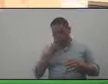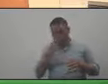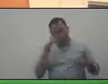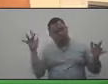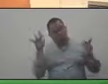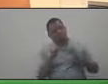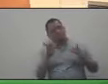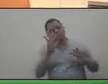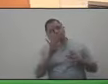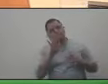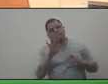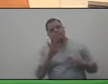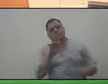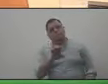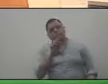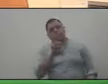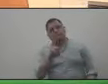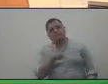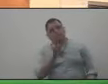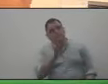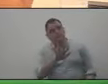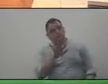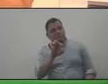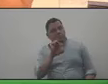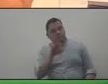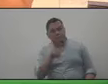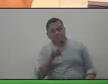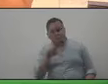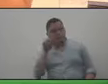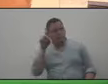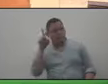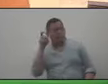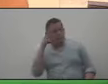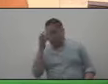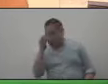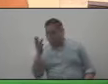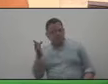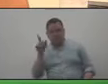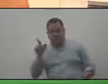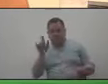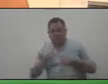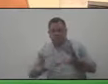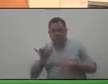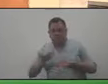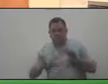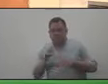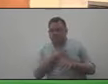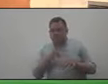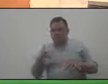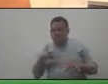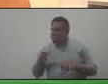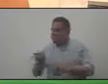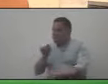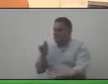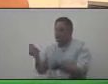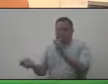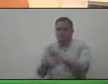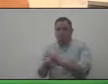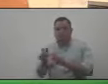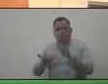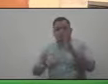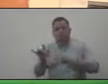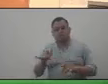compete directamente a las EPS, pero si la salud falla, no es porque el gobernador no sirva, es porque la secretaria de salud no funciona, entonces a la que hay que cambiar es a la secretaria de